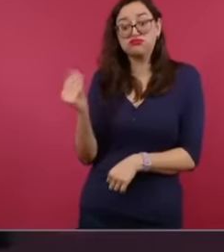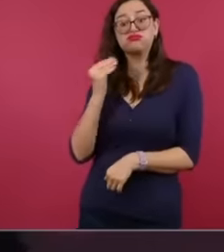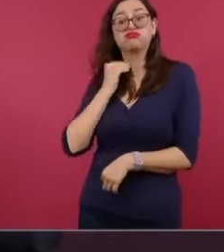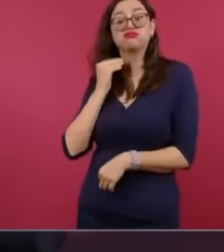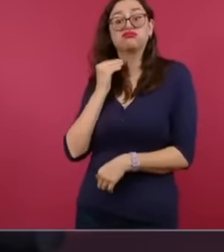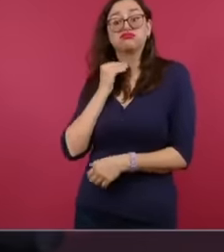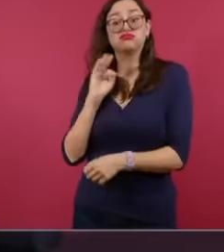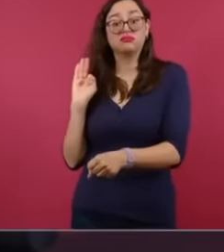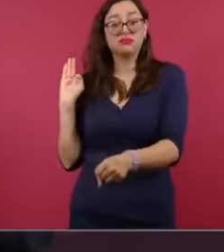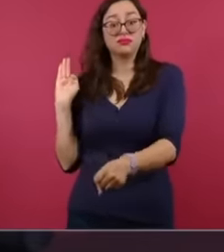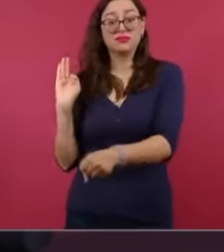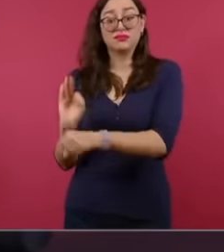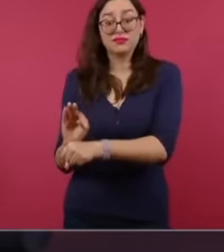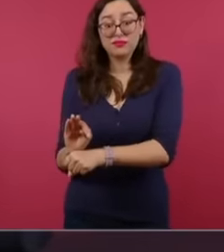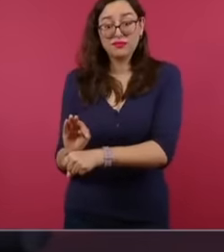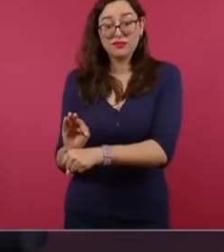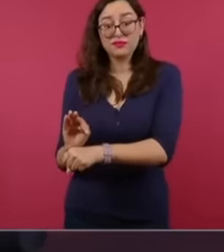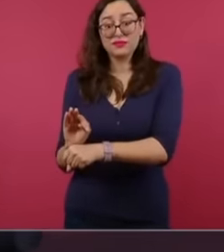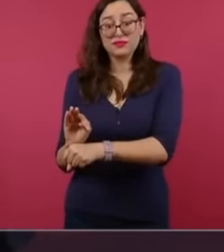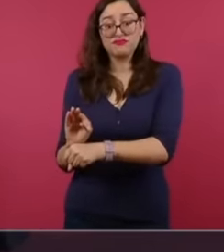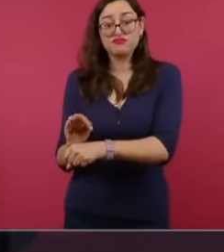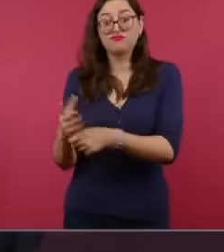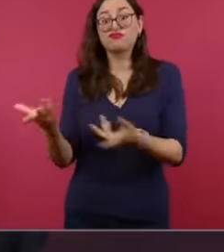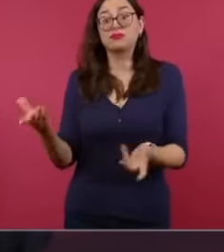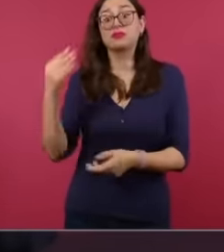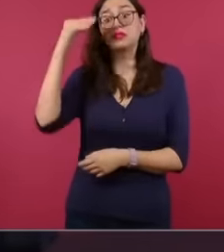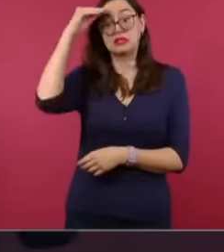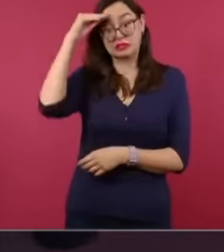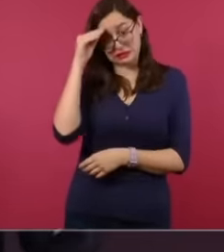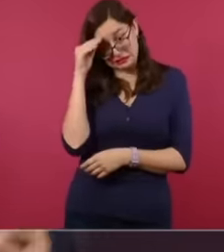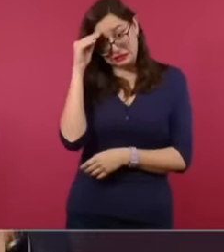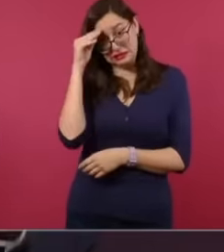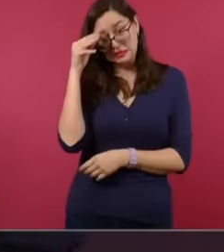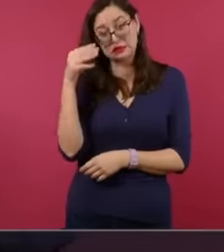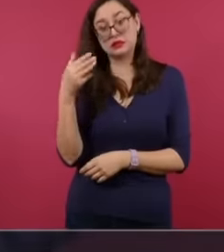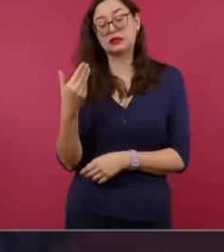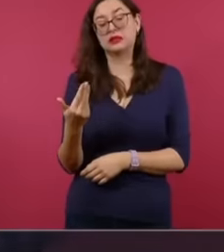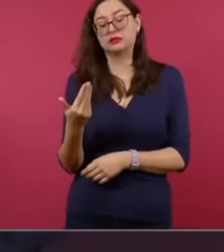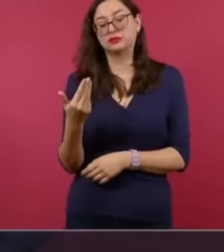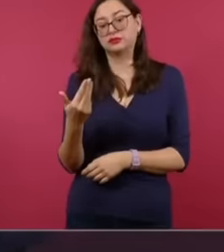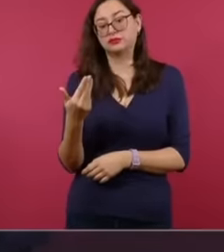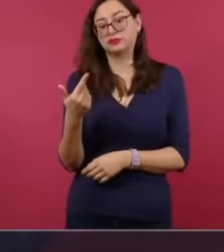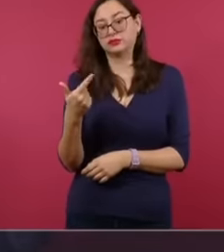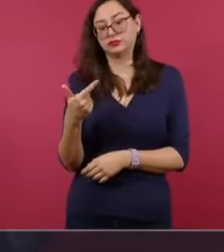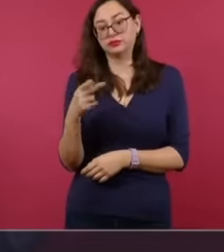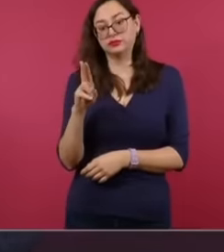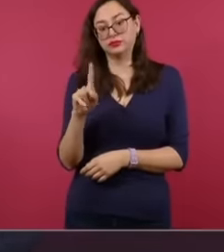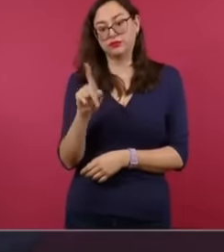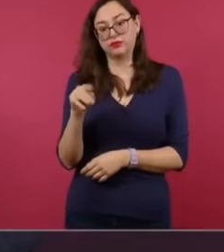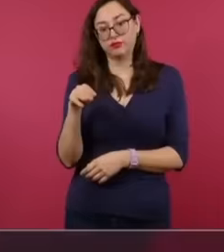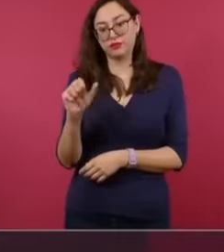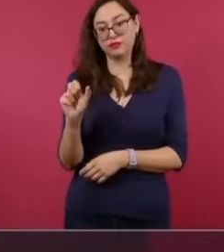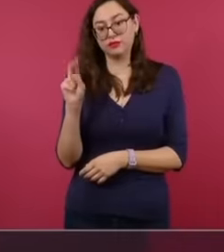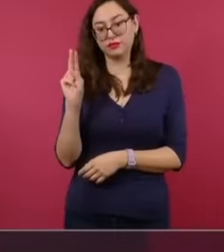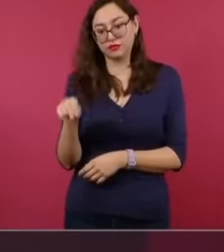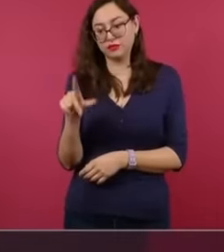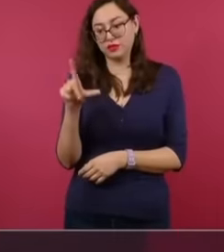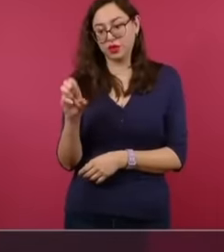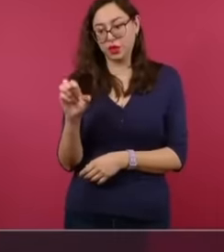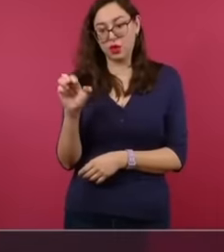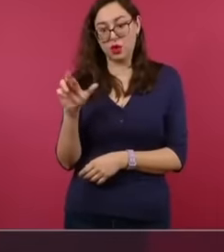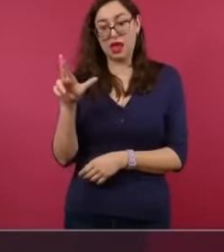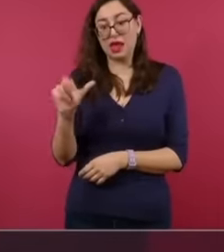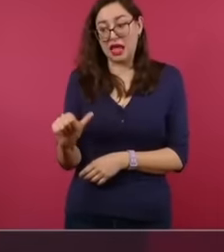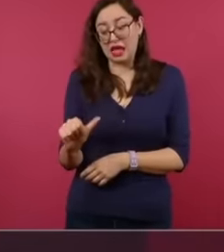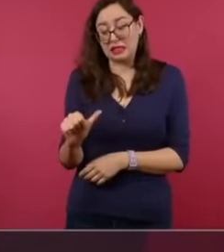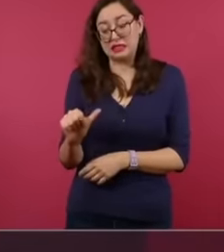señor Guzmán Loera, nada más te recuerdo, porque hay que tener un mínimo de profesionalismo. Ah, yo en lo el